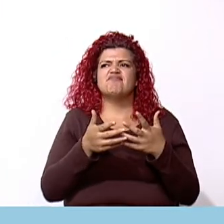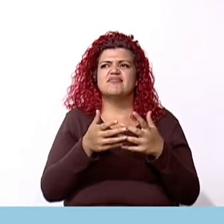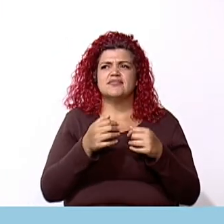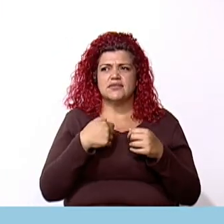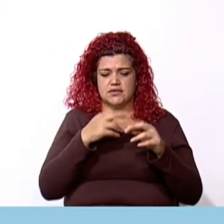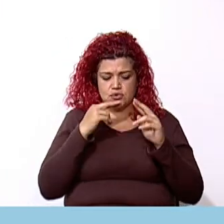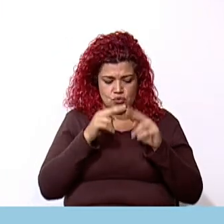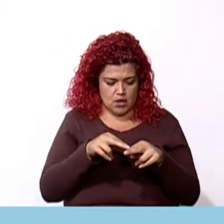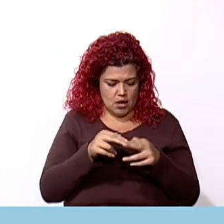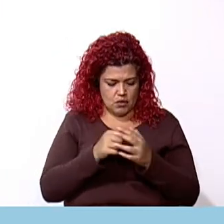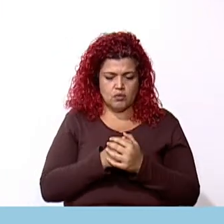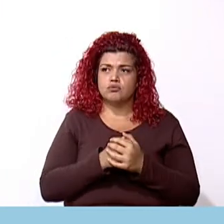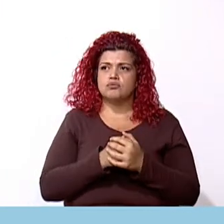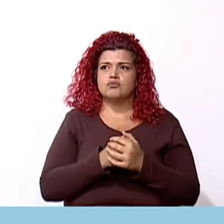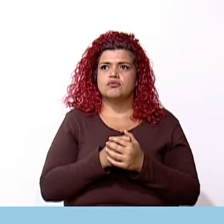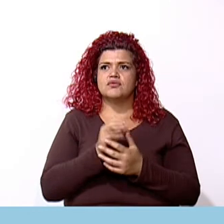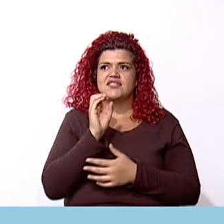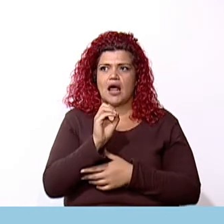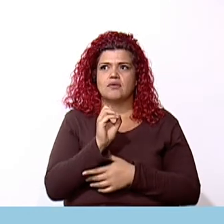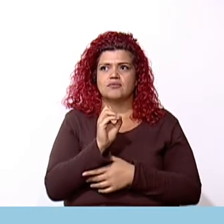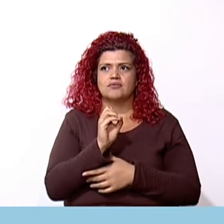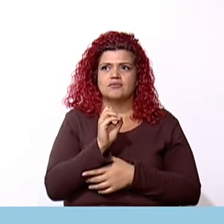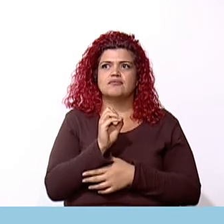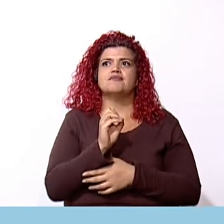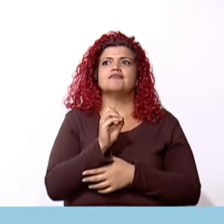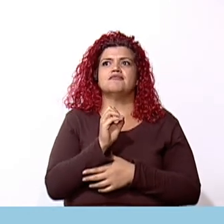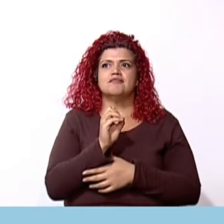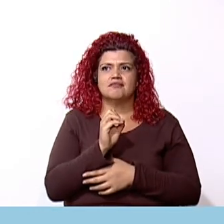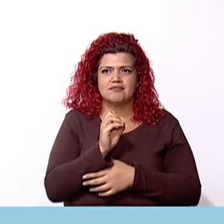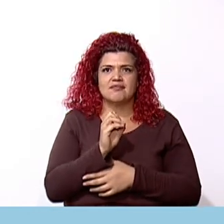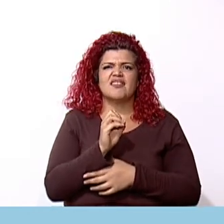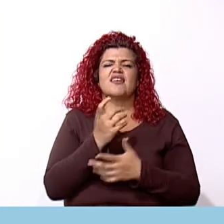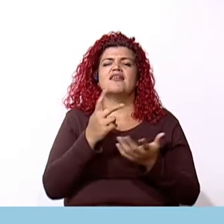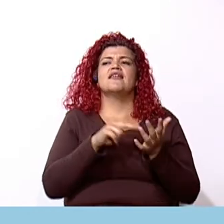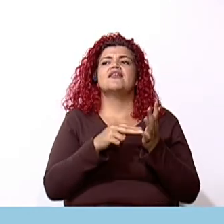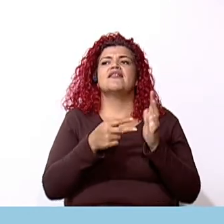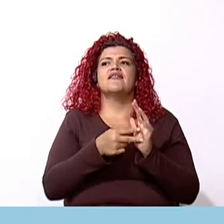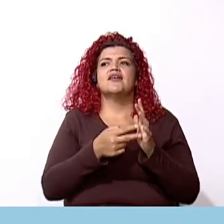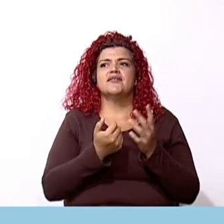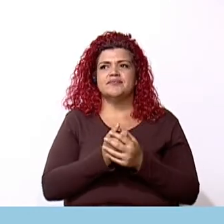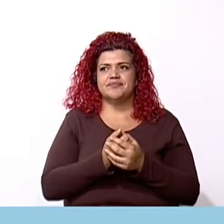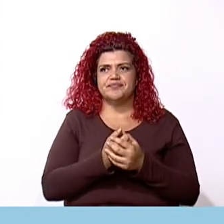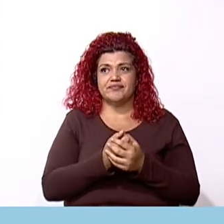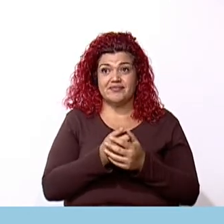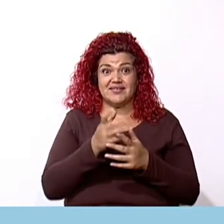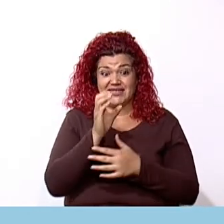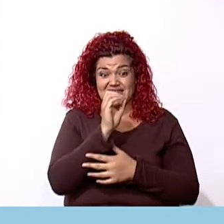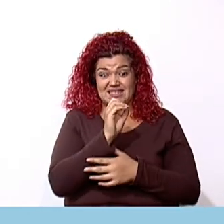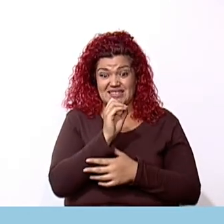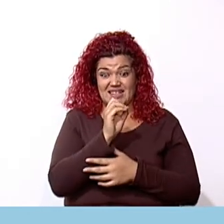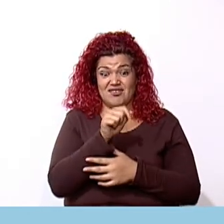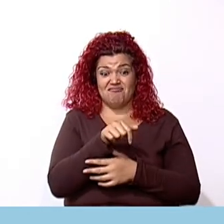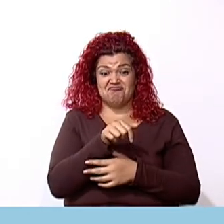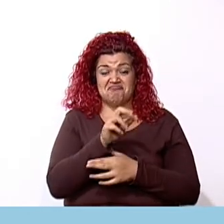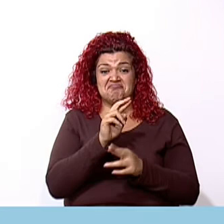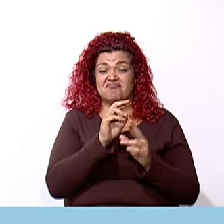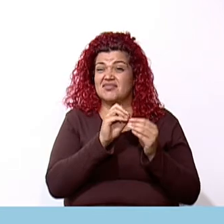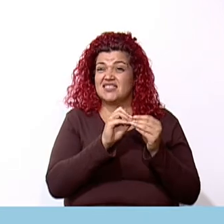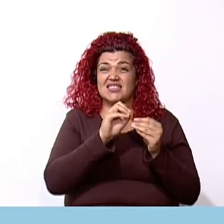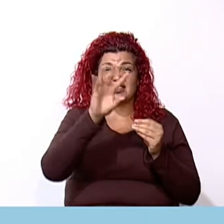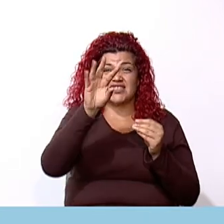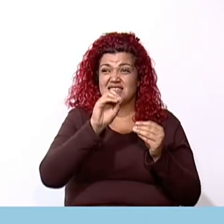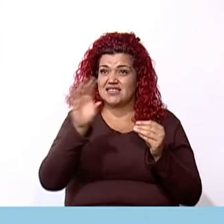como resultado 0. Es decir, que 0 sería la cantidad